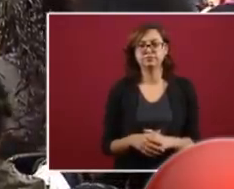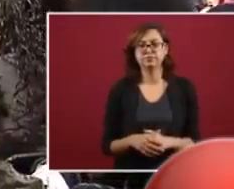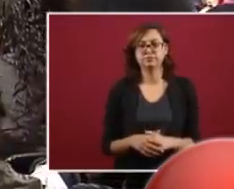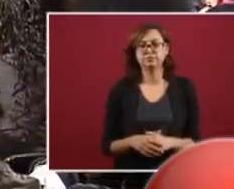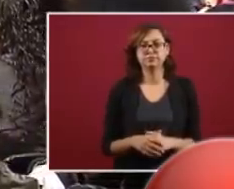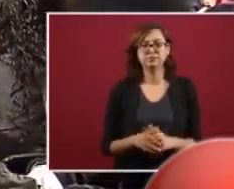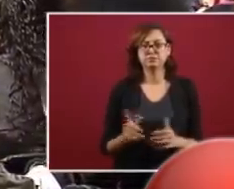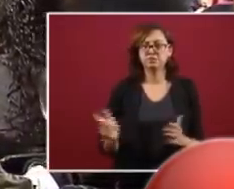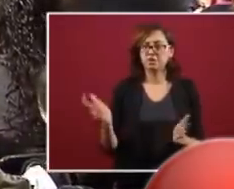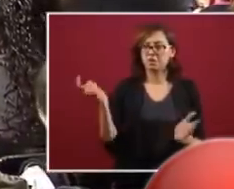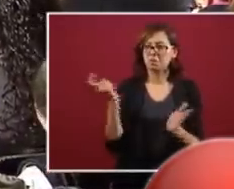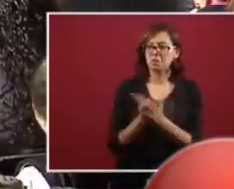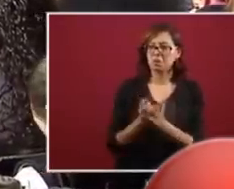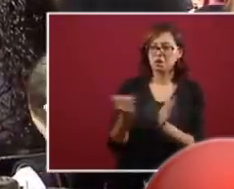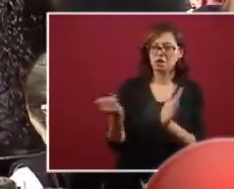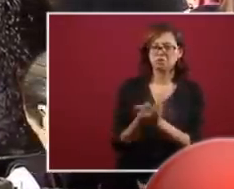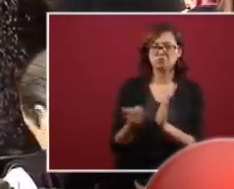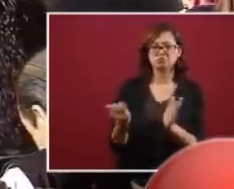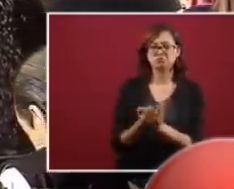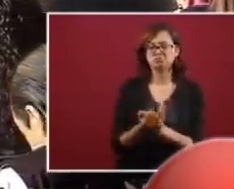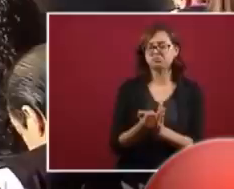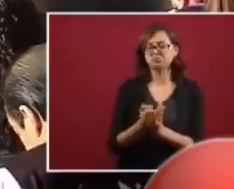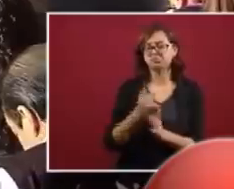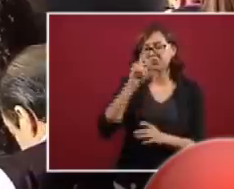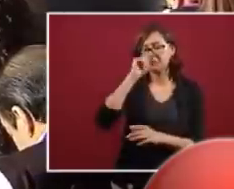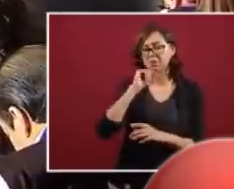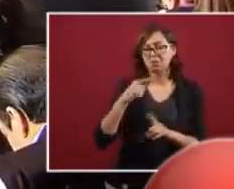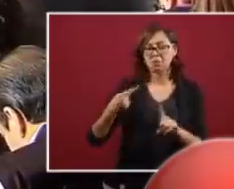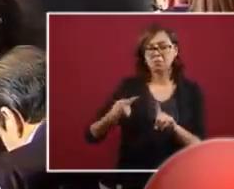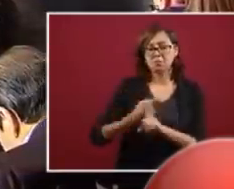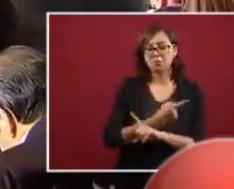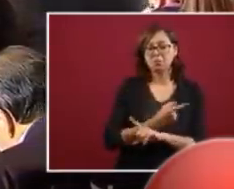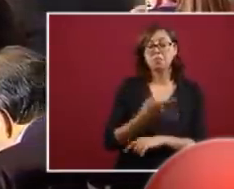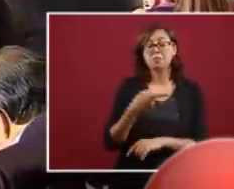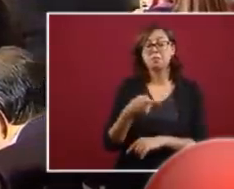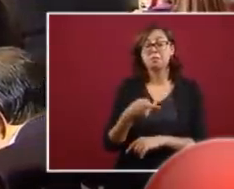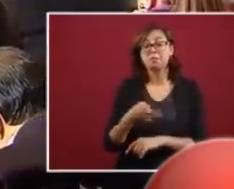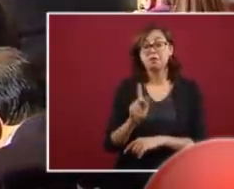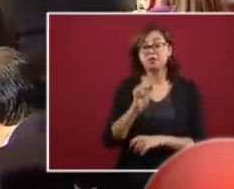no pagar impuestos, no solo llevar a cabo